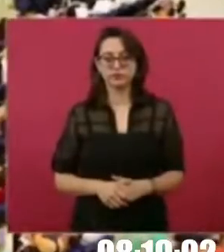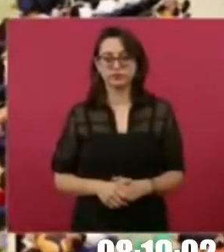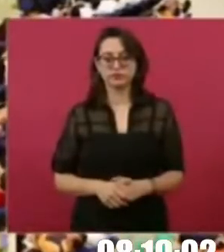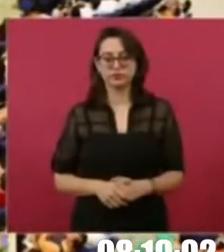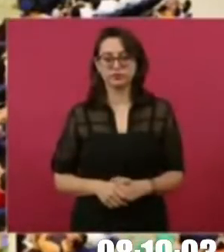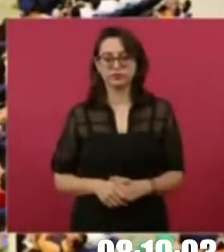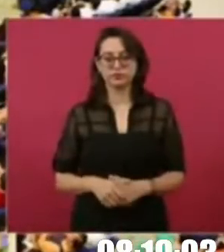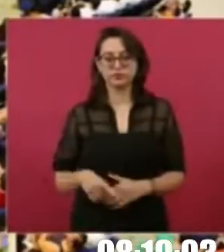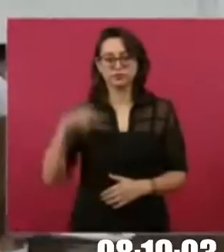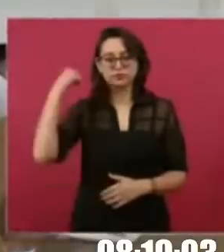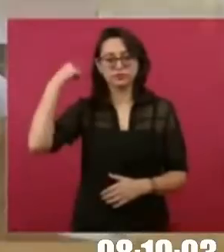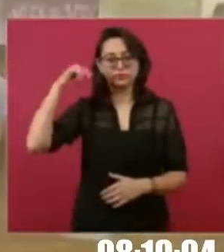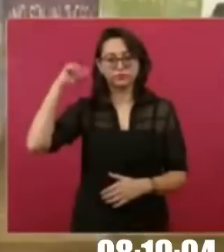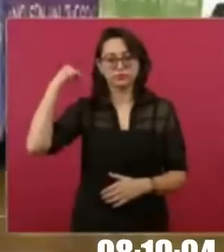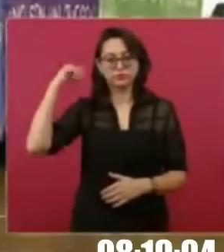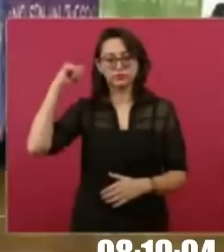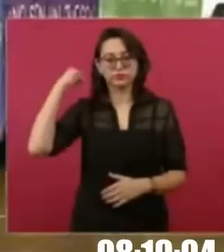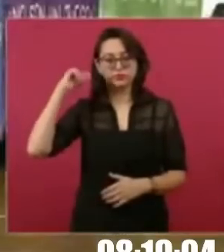Tabasco